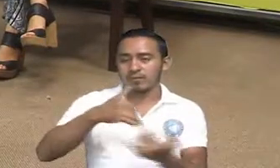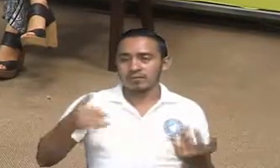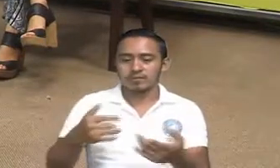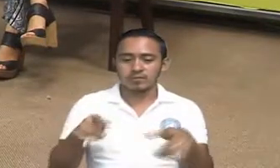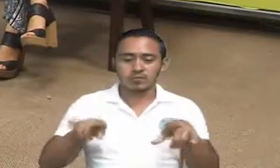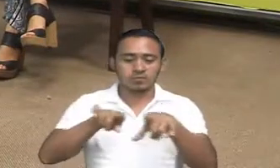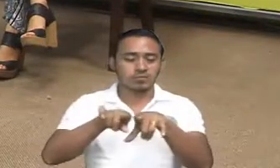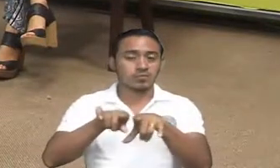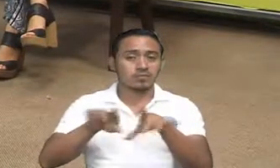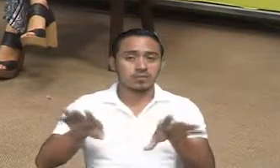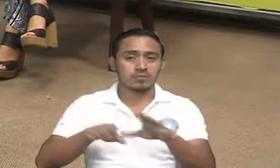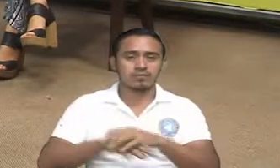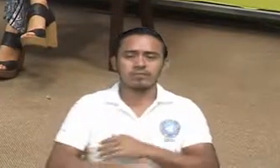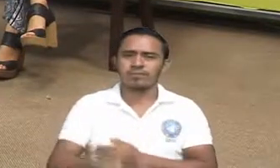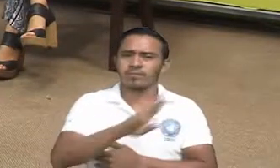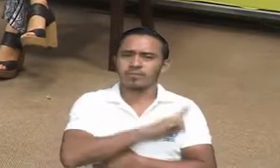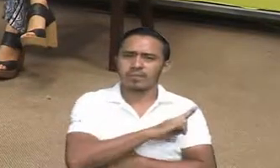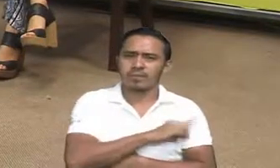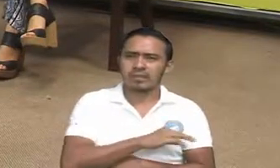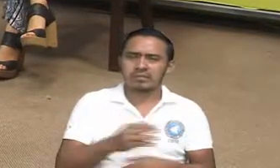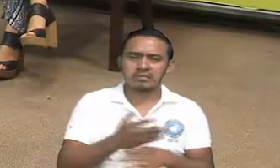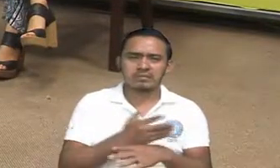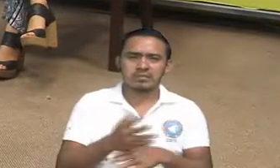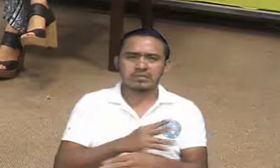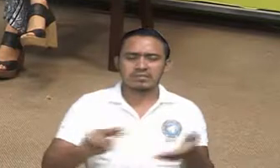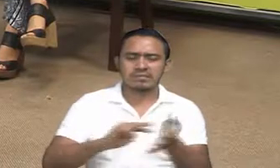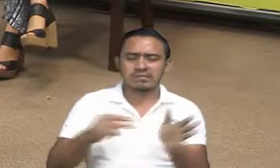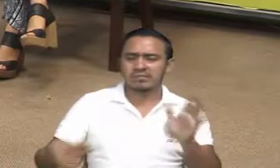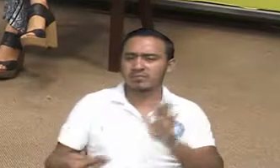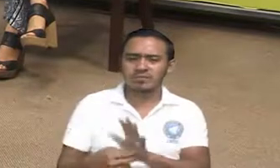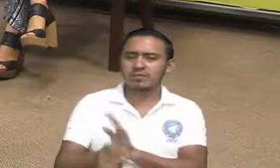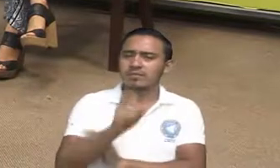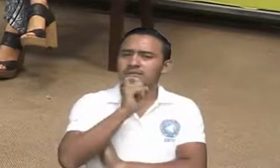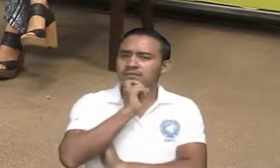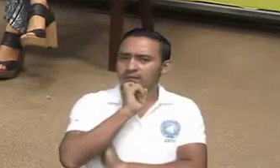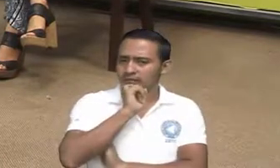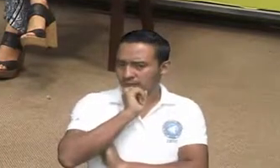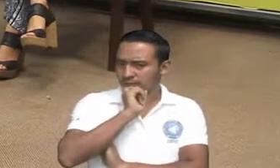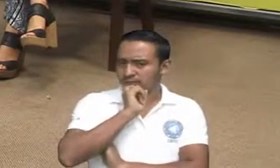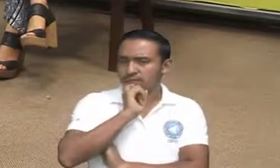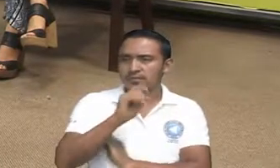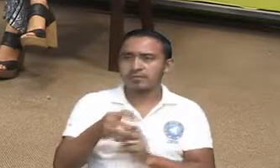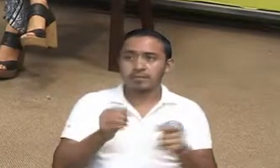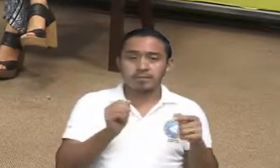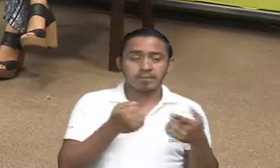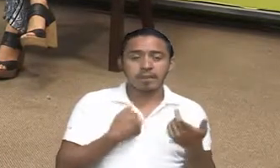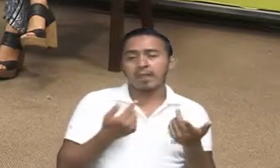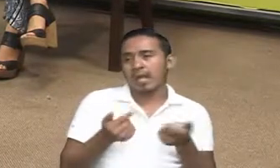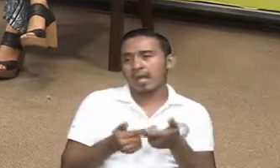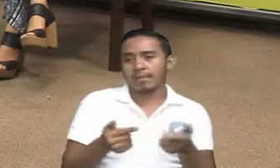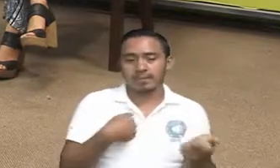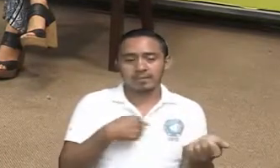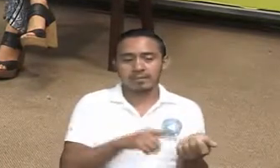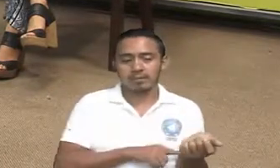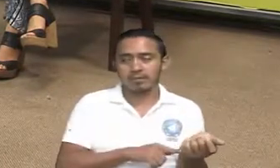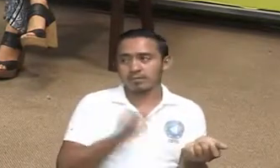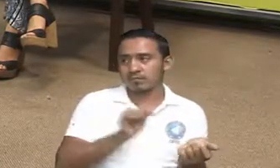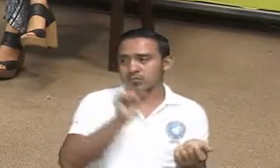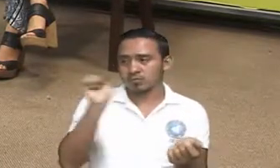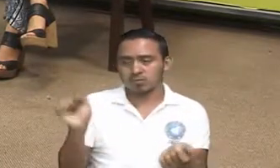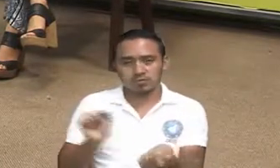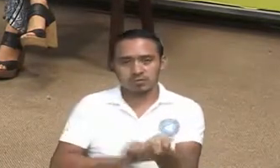entre pareja, hay varios conceptos de celos, porque los celos lo puede sentir un hermano a otro hermano, porque